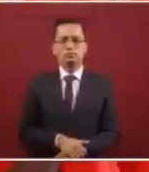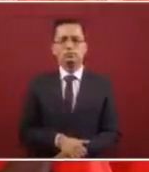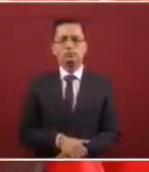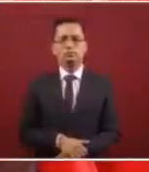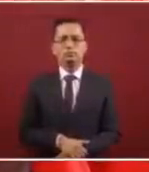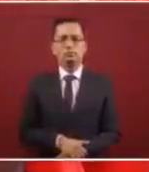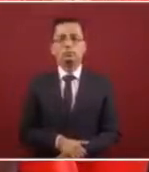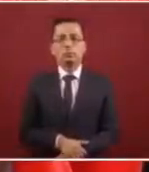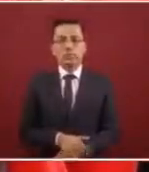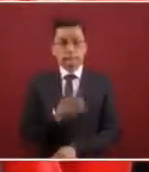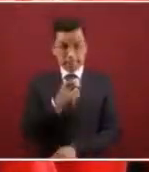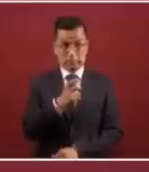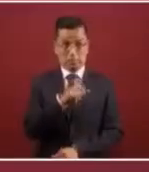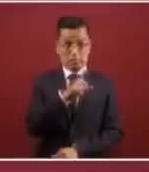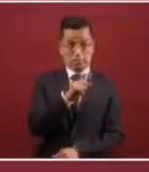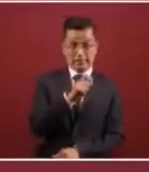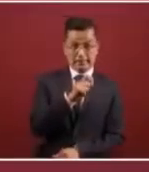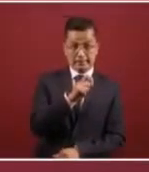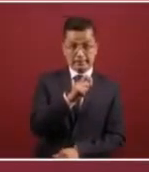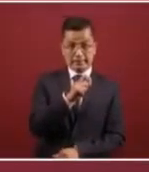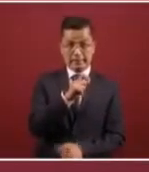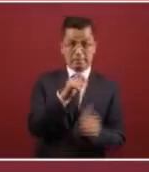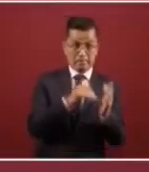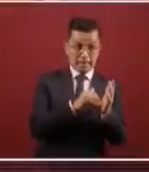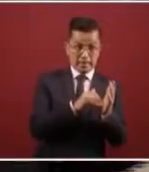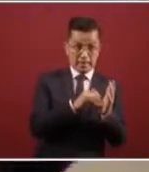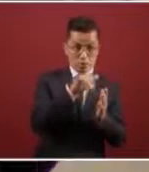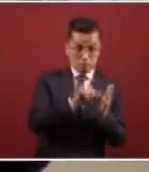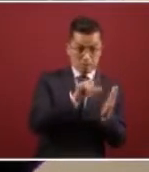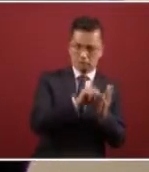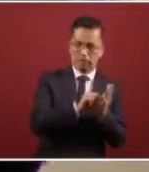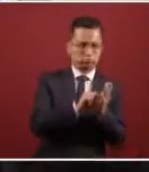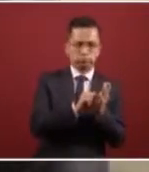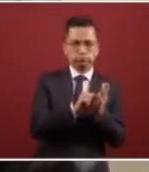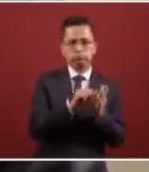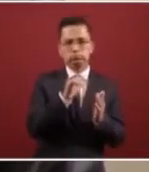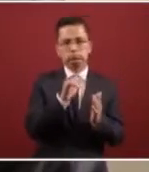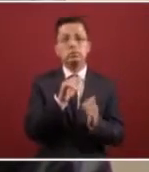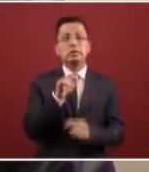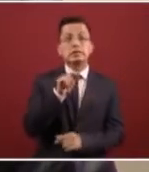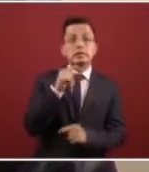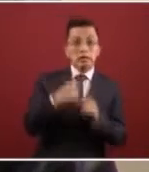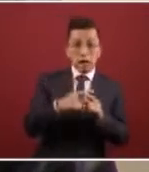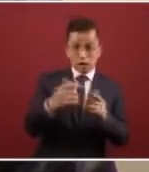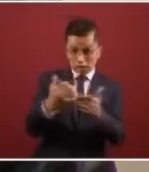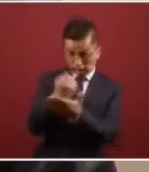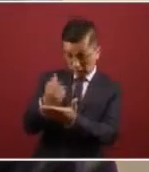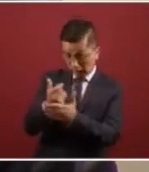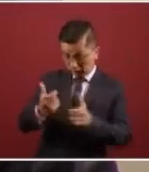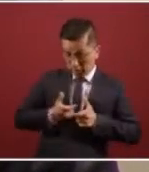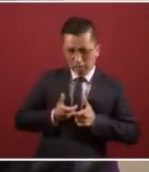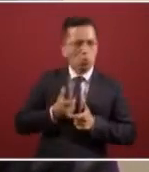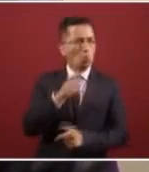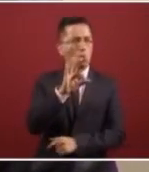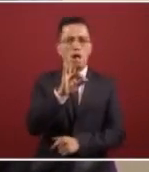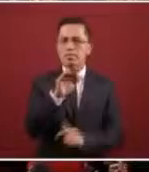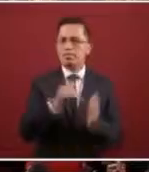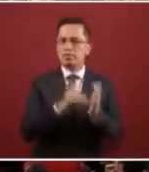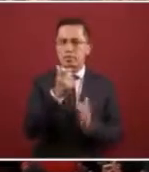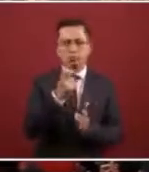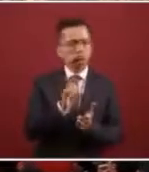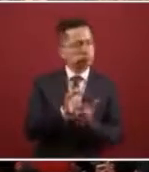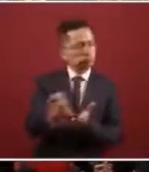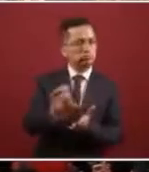Además de los 20, 40 mensual para los que obtuvieron medalla de oro.